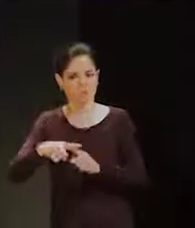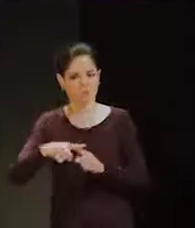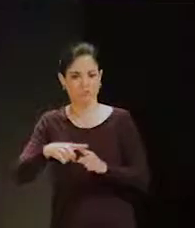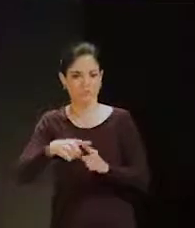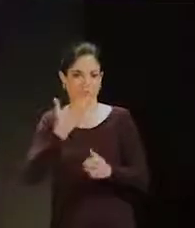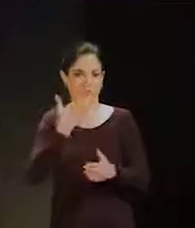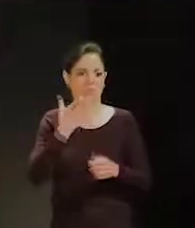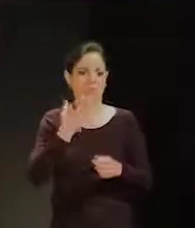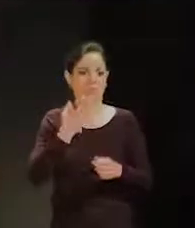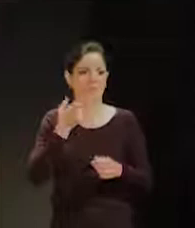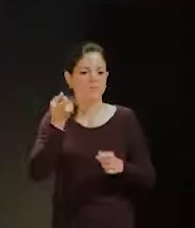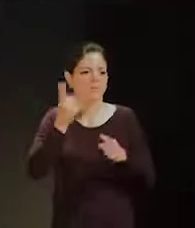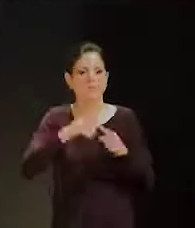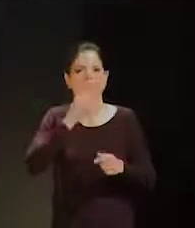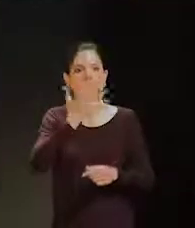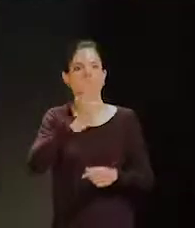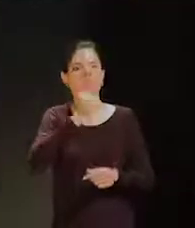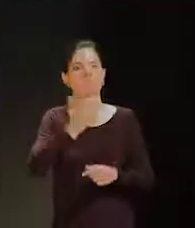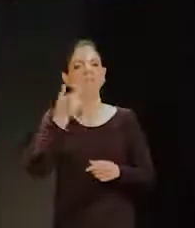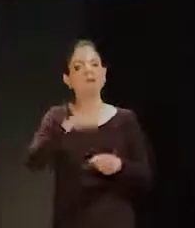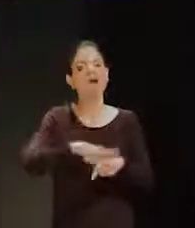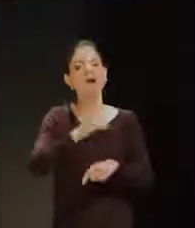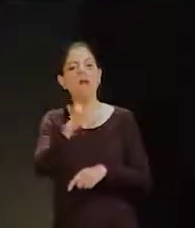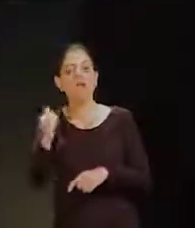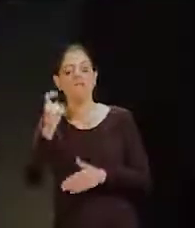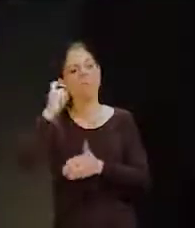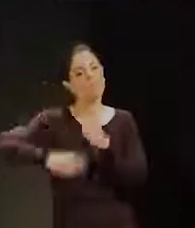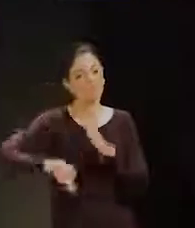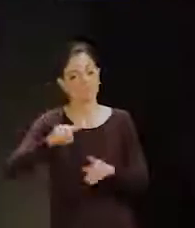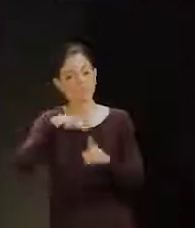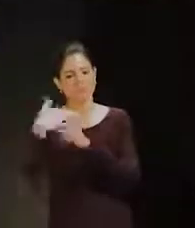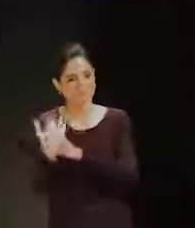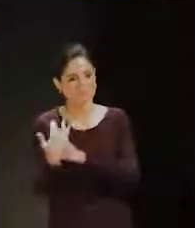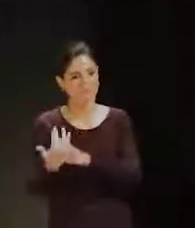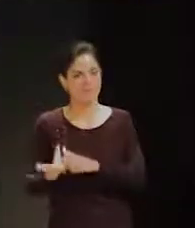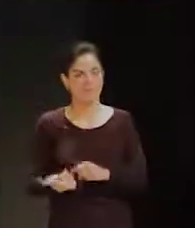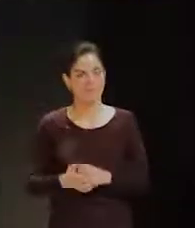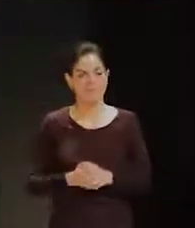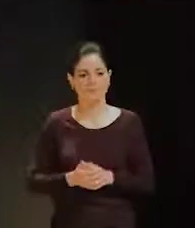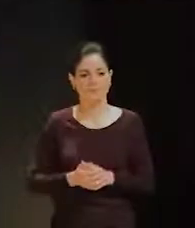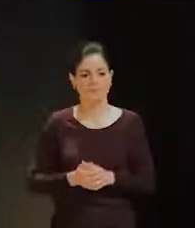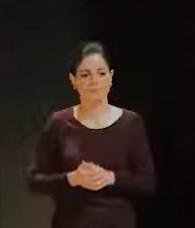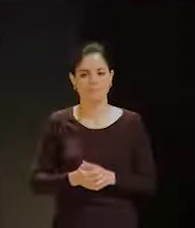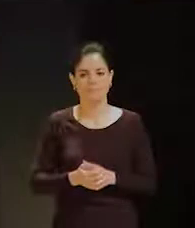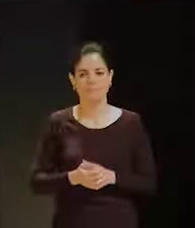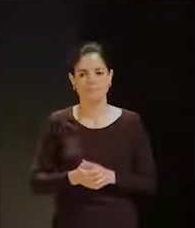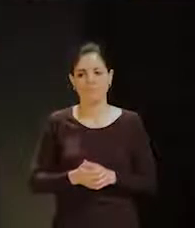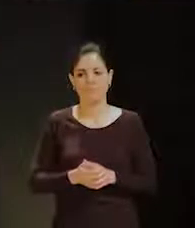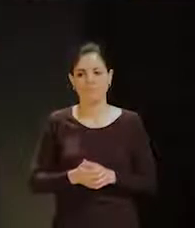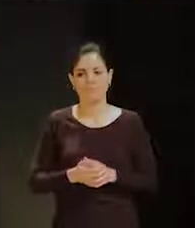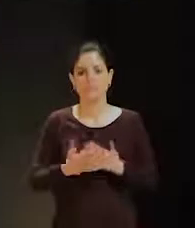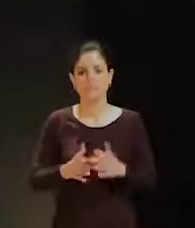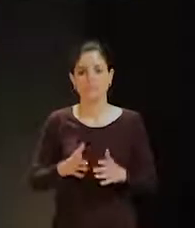como cosas miraculosas y en el mismo tiempo cosas muy duras, ¿no? Siempre guay. Y,